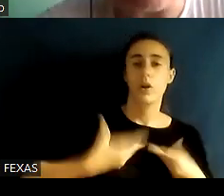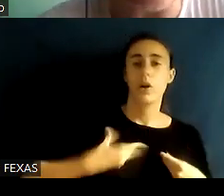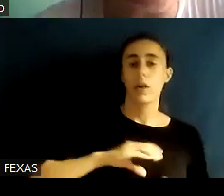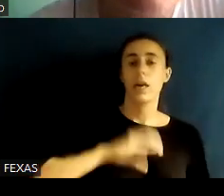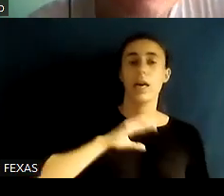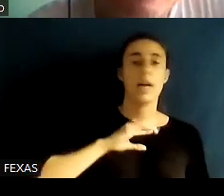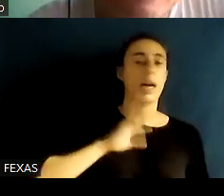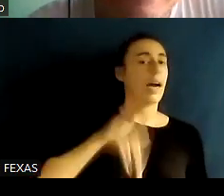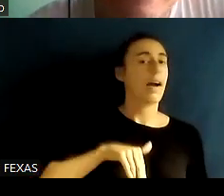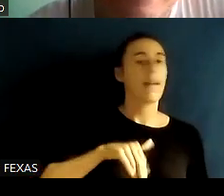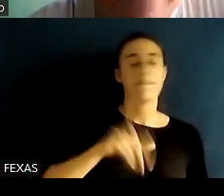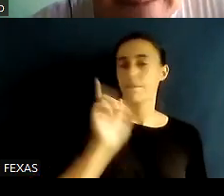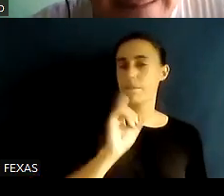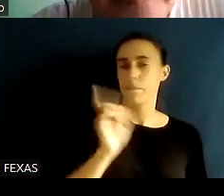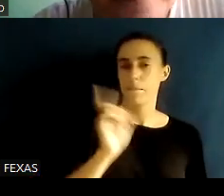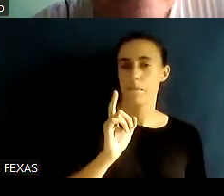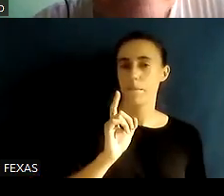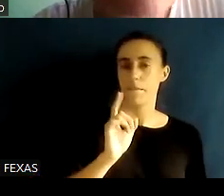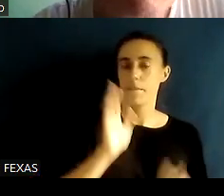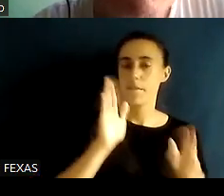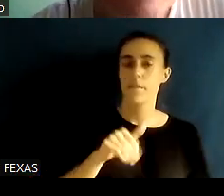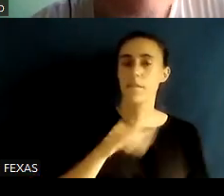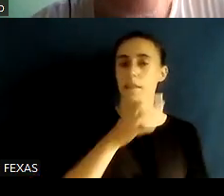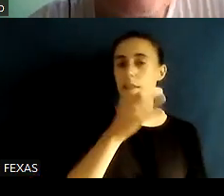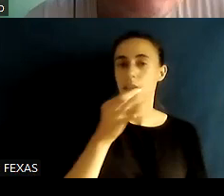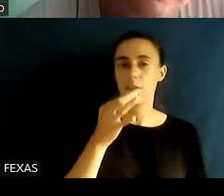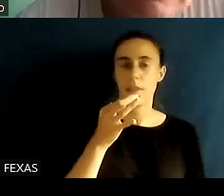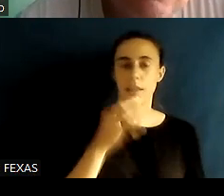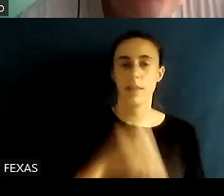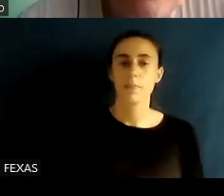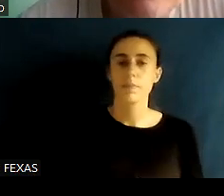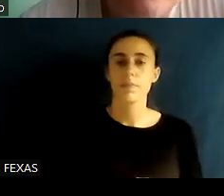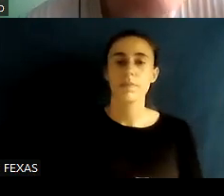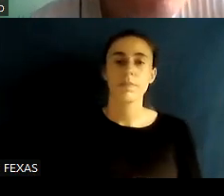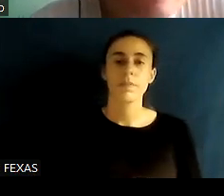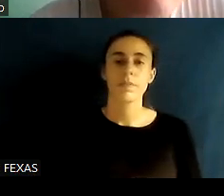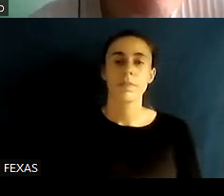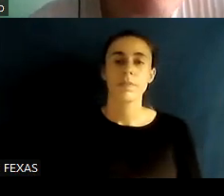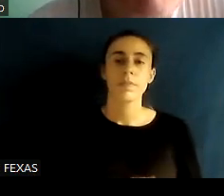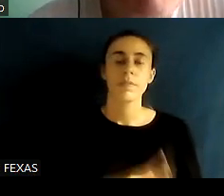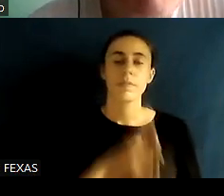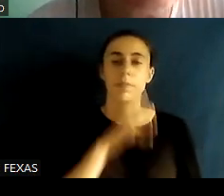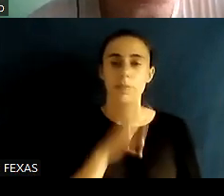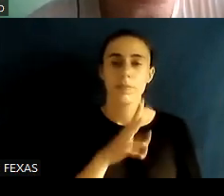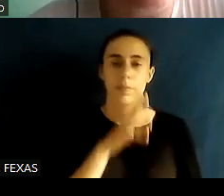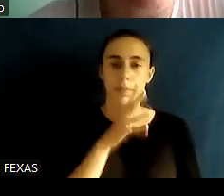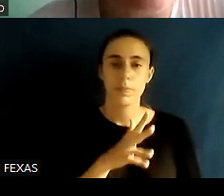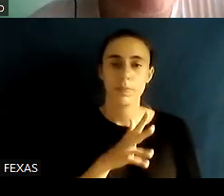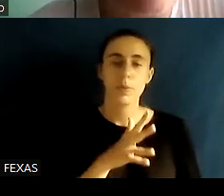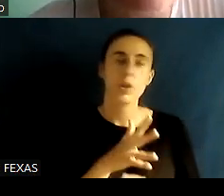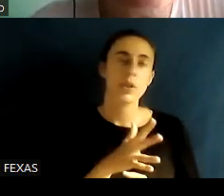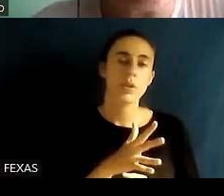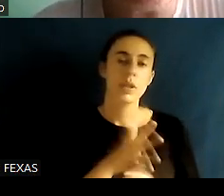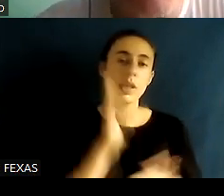a esa función carencial. Por lo tanto, no sería así de manera aislada, no sería un